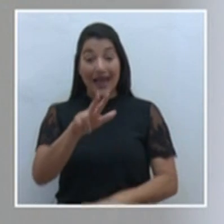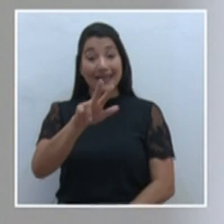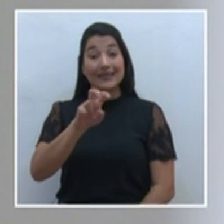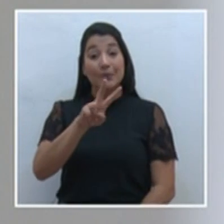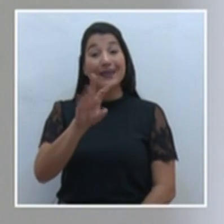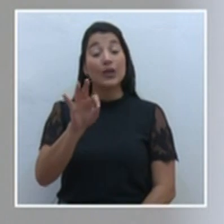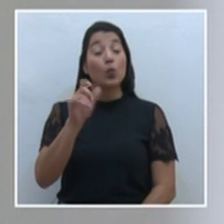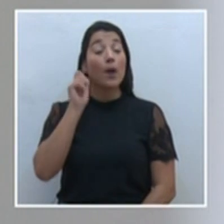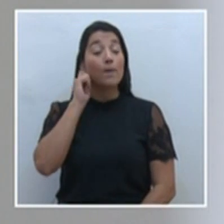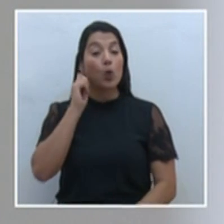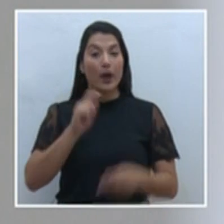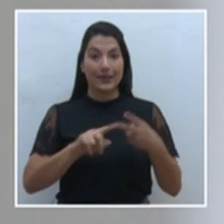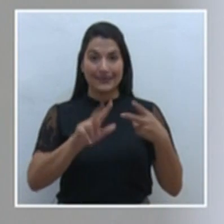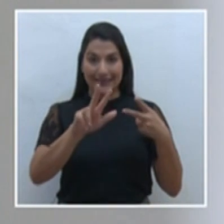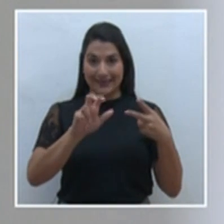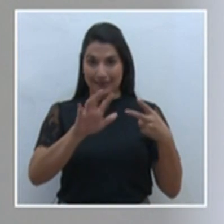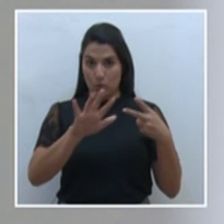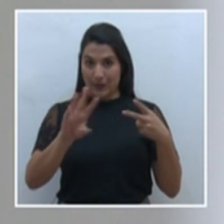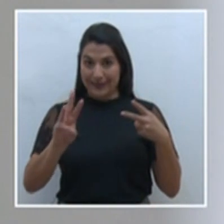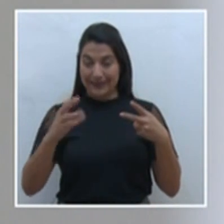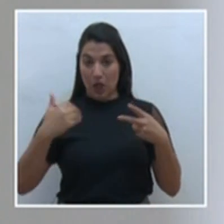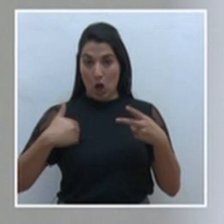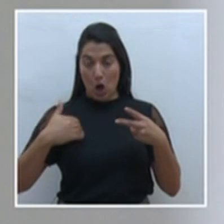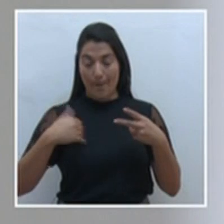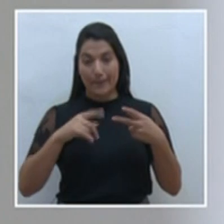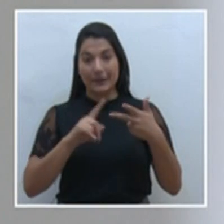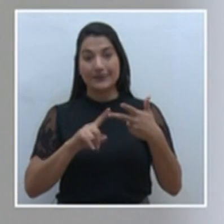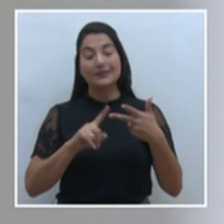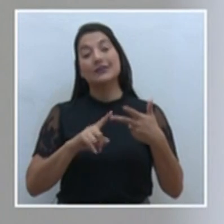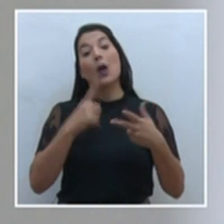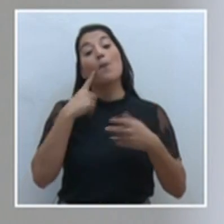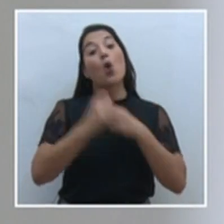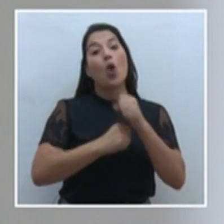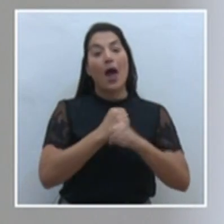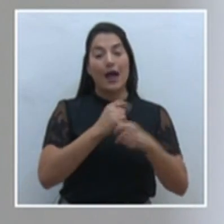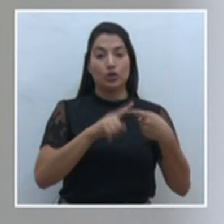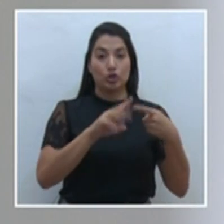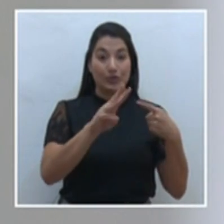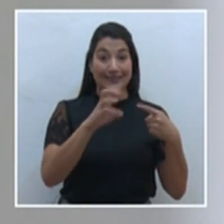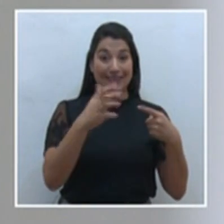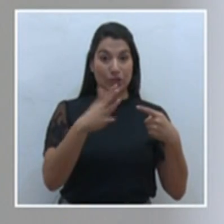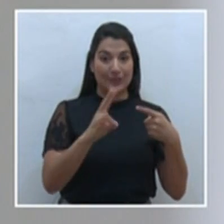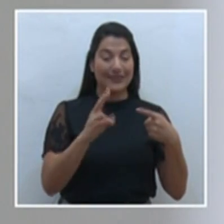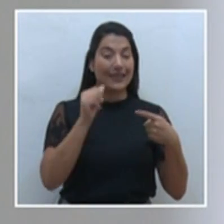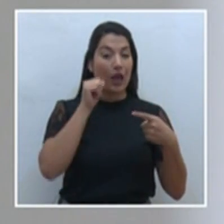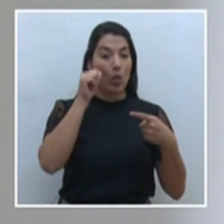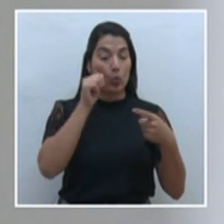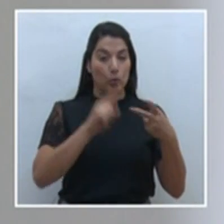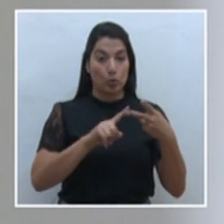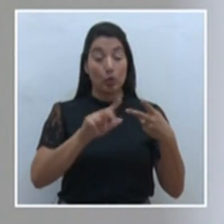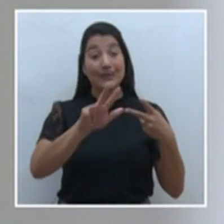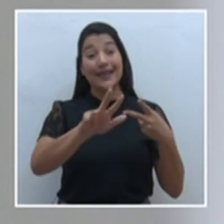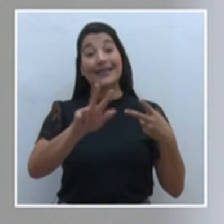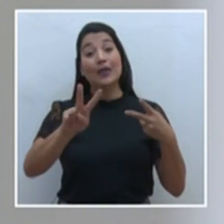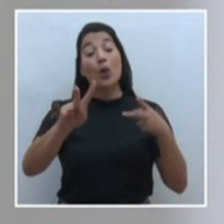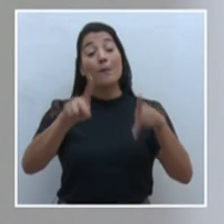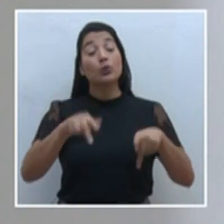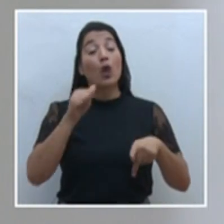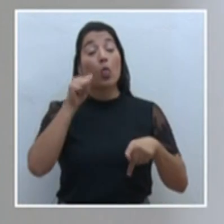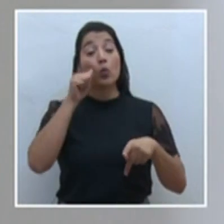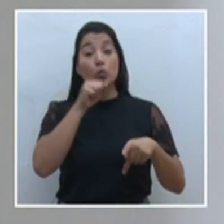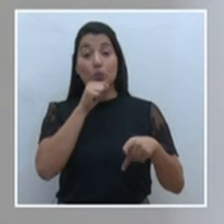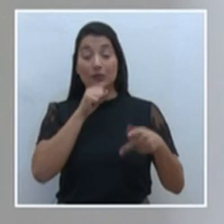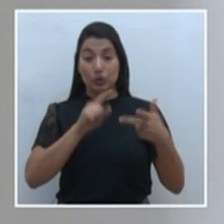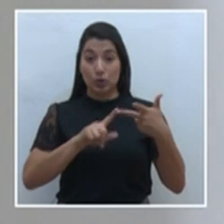329 mujeres, 356 hombres. Por edad tenemos 617 adultos, 32 personas mayores